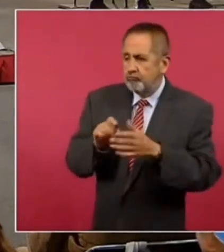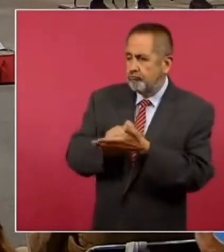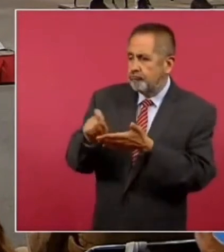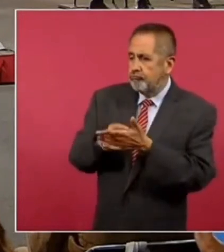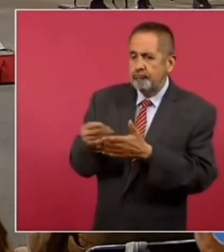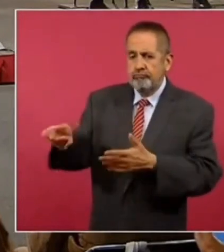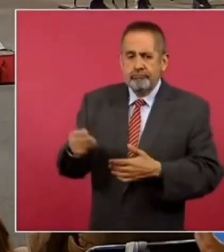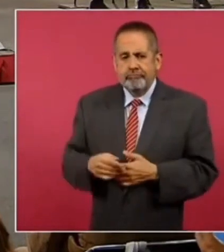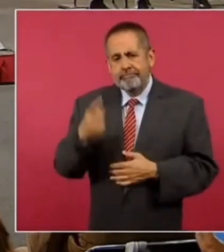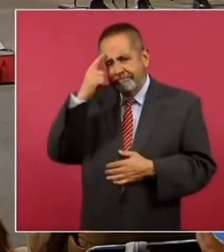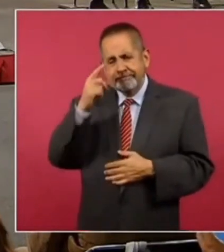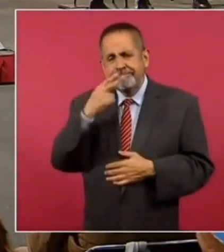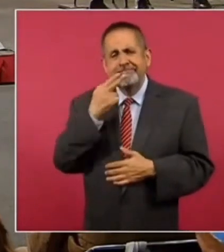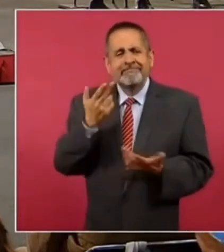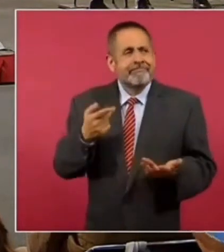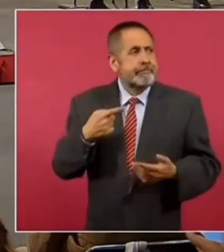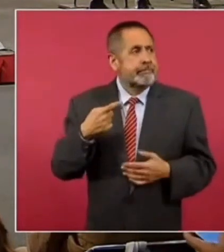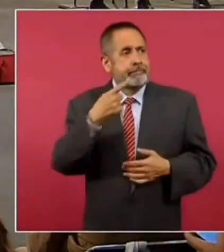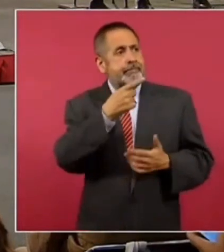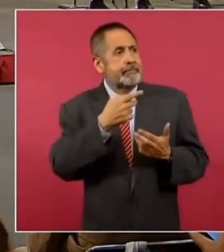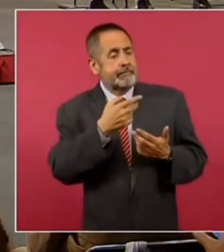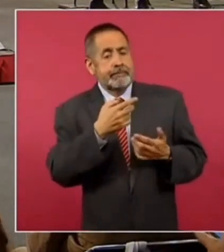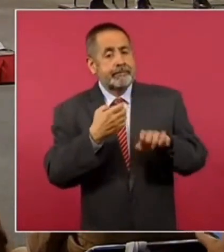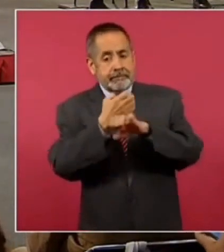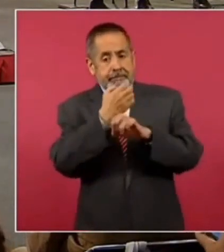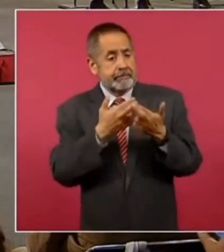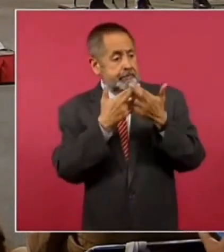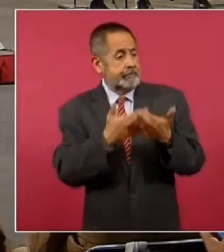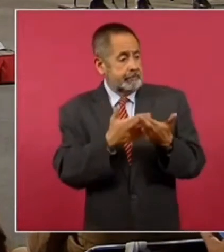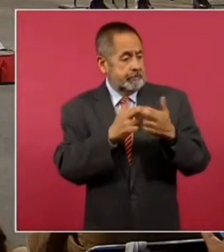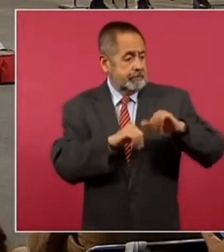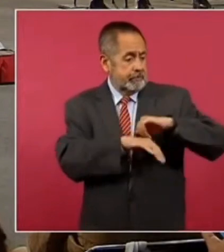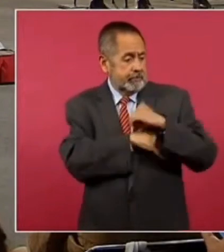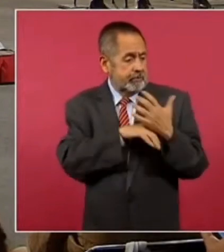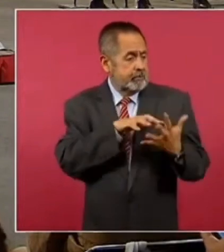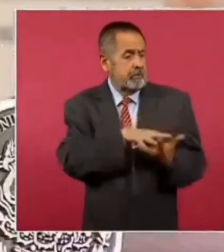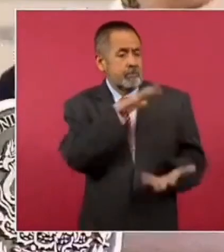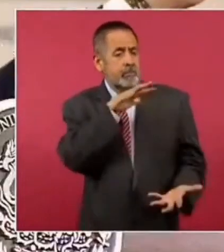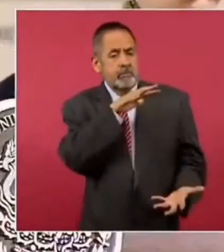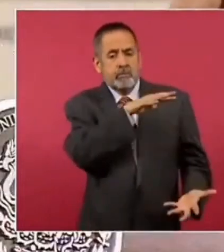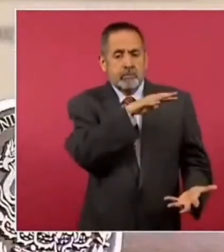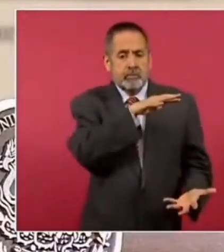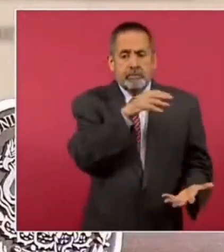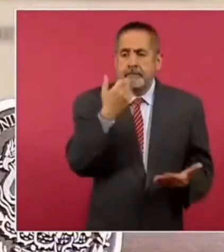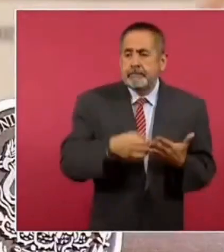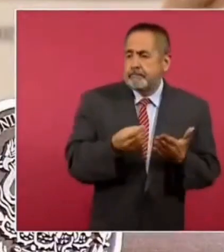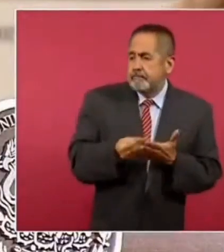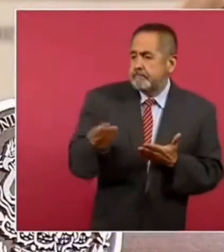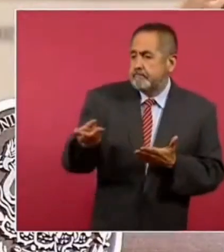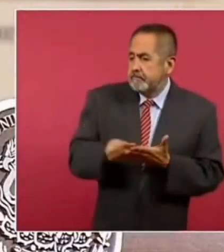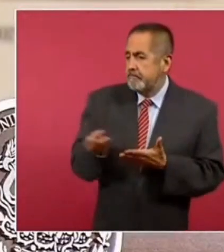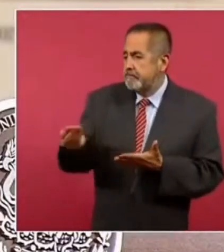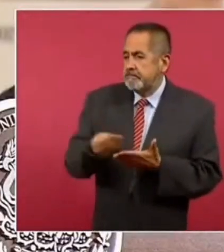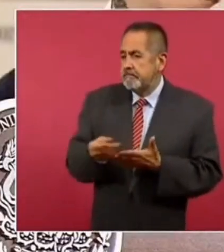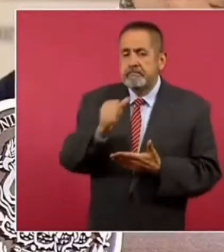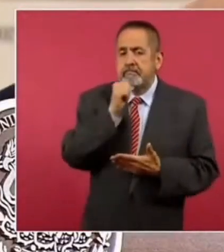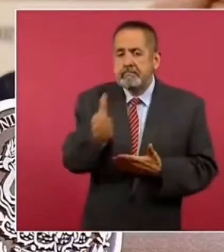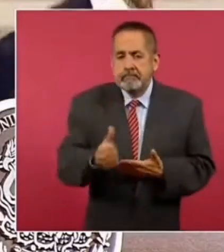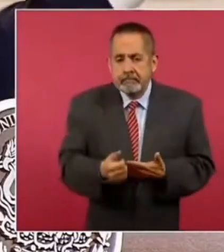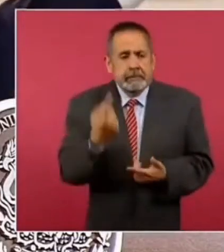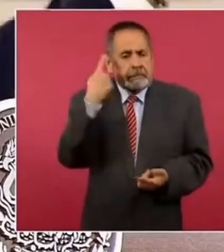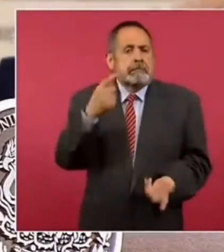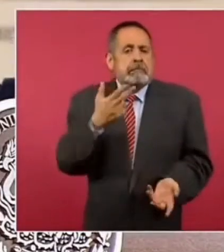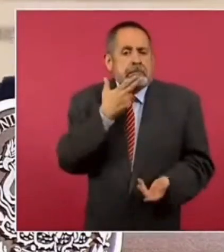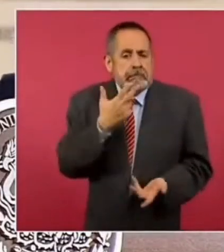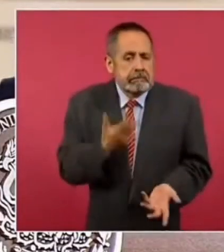sirve a la gente que un estado cuente con todos los medicamentos en un almacén central si estos no se distribuyen a las unidades.